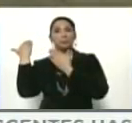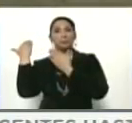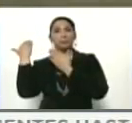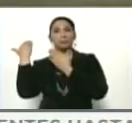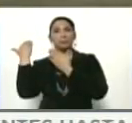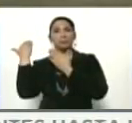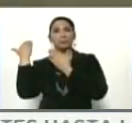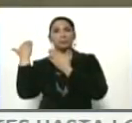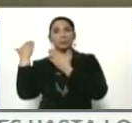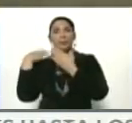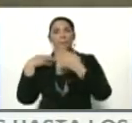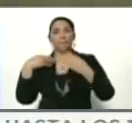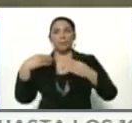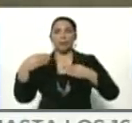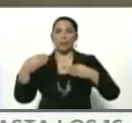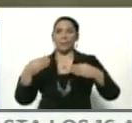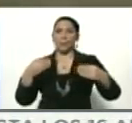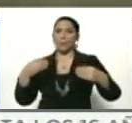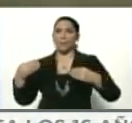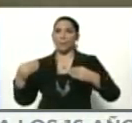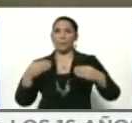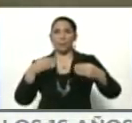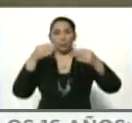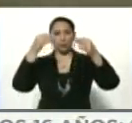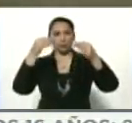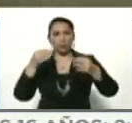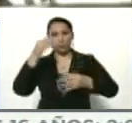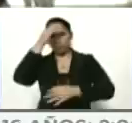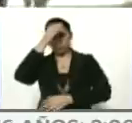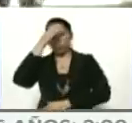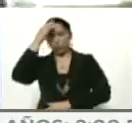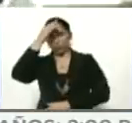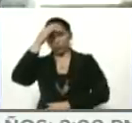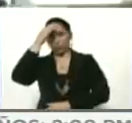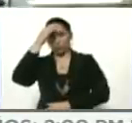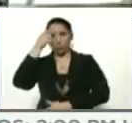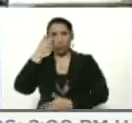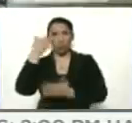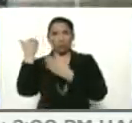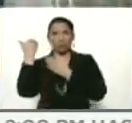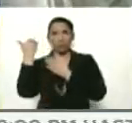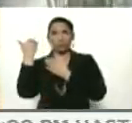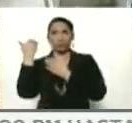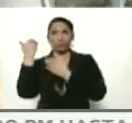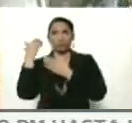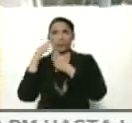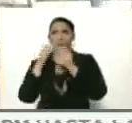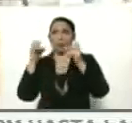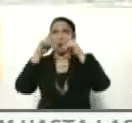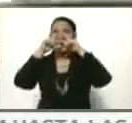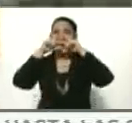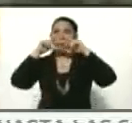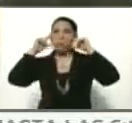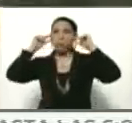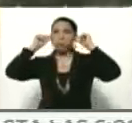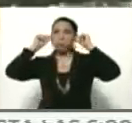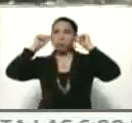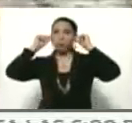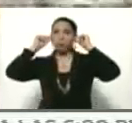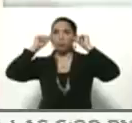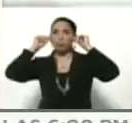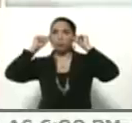una flexibilización realmente consciente, lo vemos allí todos con su tapaboca. Es